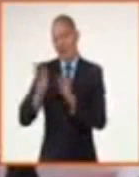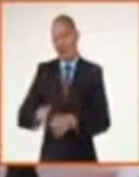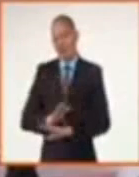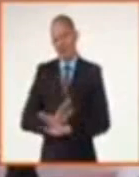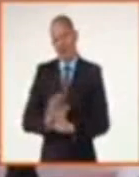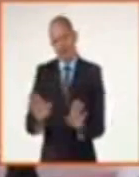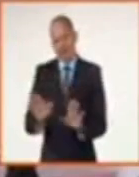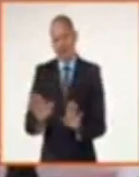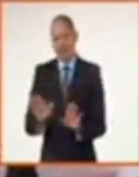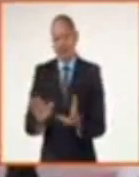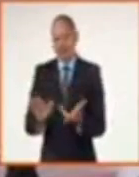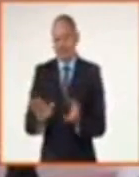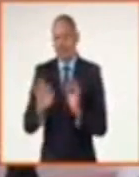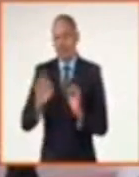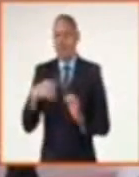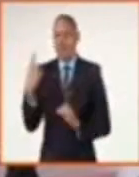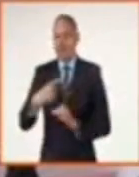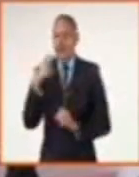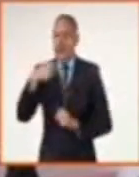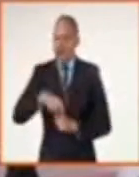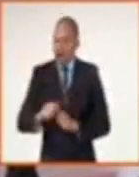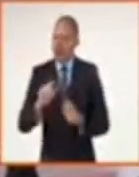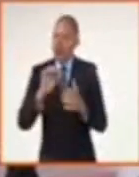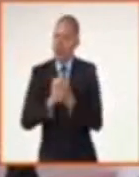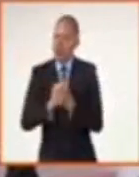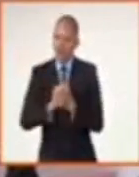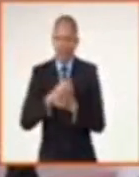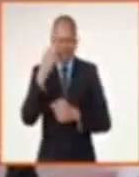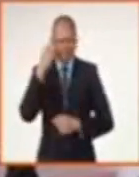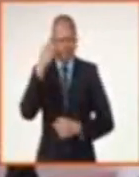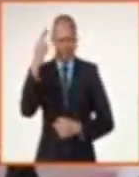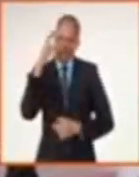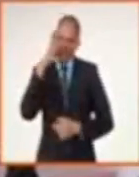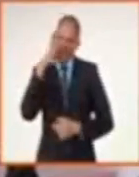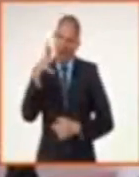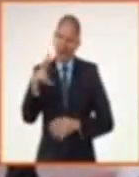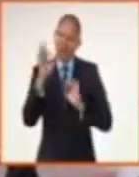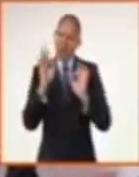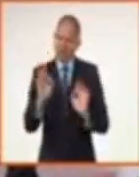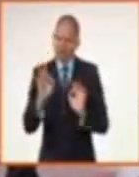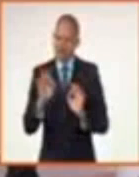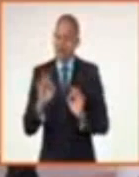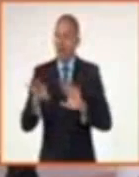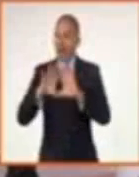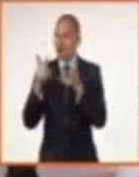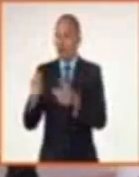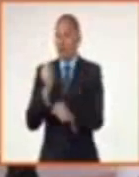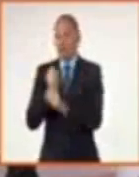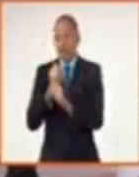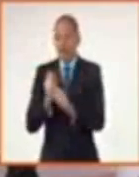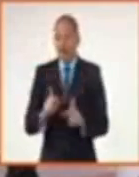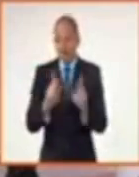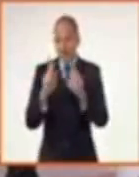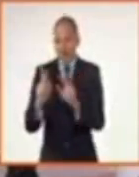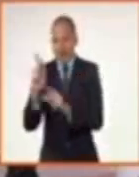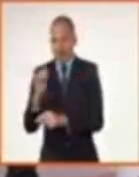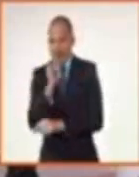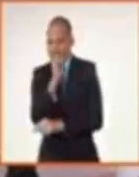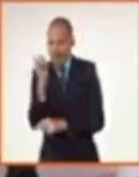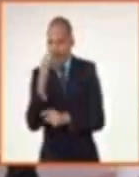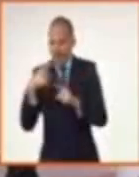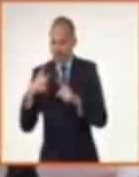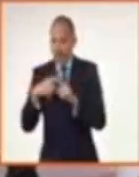físicamente, pero queda su amistad, su amor por Cuba, su obra periodística y documentalística, y por